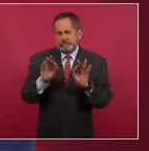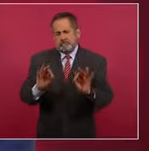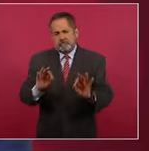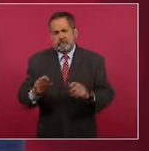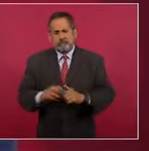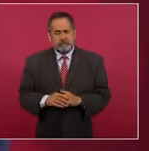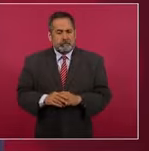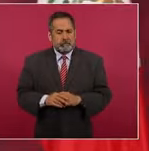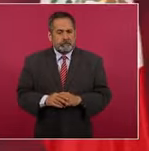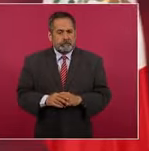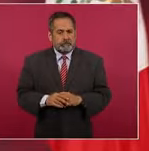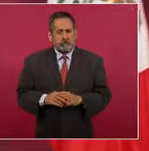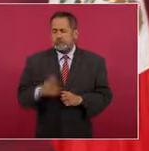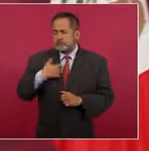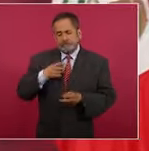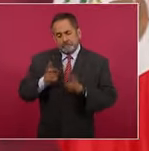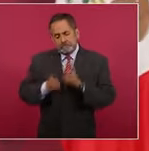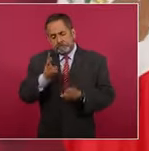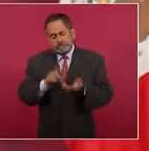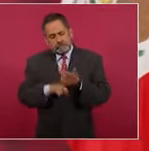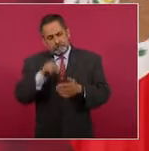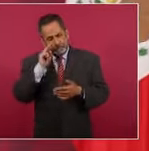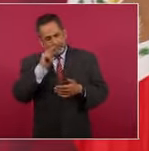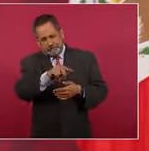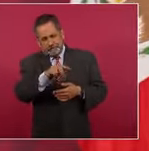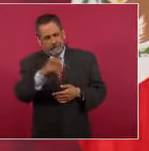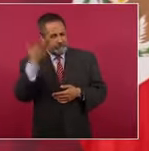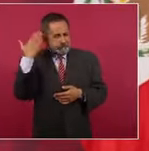Yo todavía también vi un